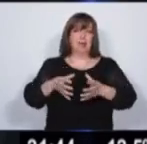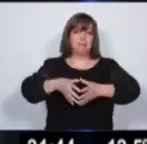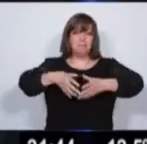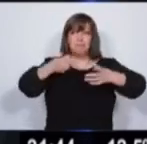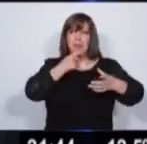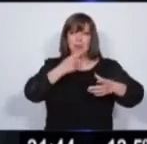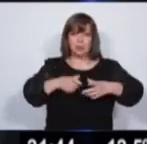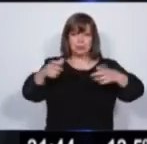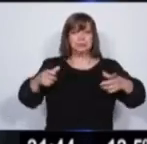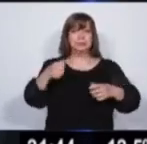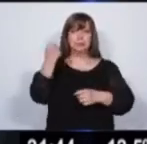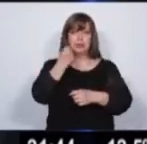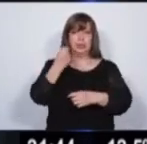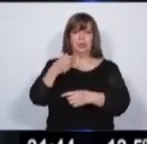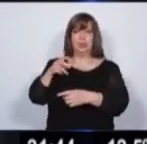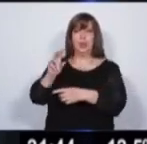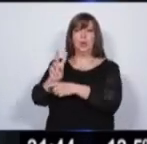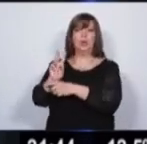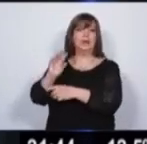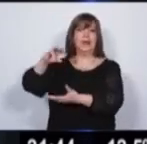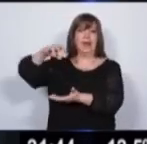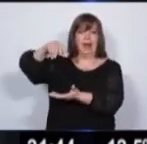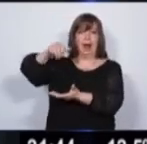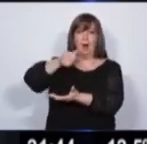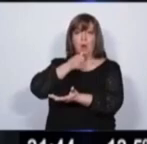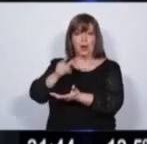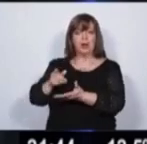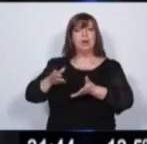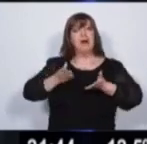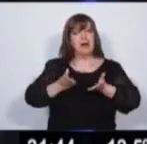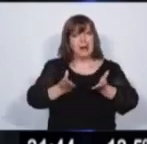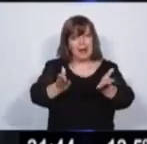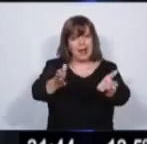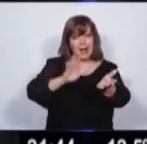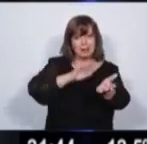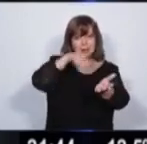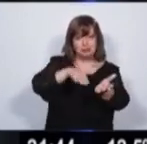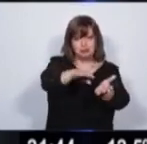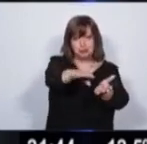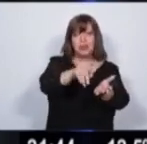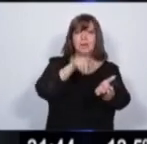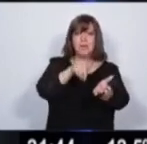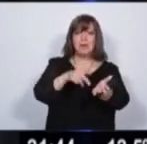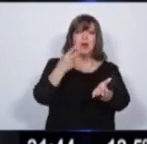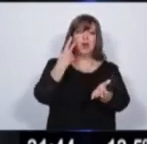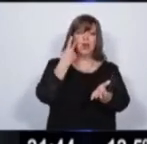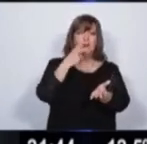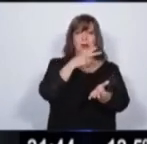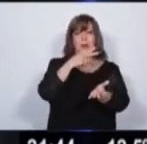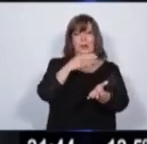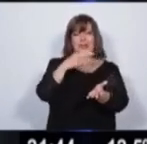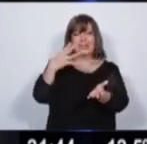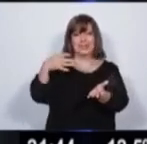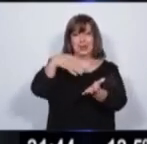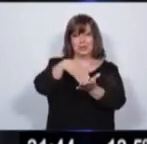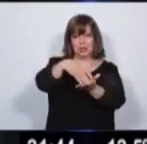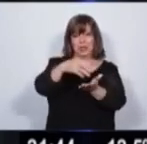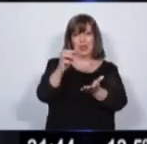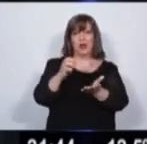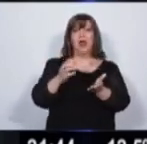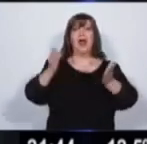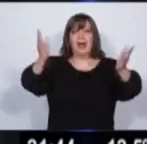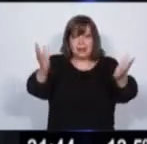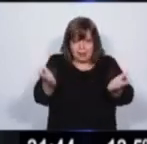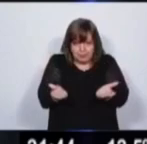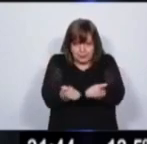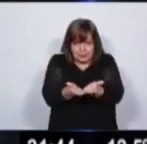necesitamos cuidar el agua para eso todos los canales de riego 12.000 kilómetros de canales de riego con los mil veintitrés millones de dólares lo tenemos que impermeabilizar